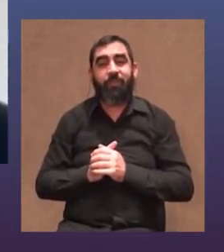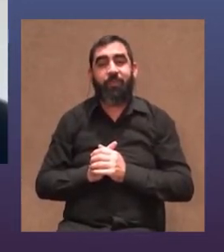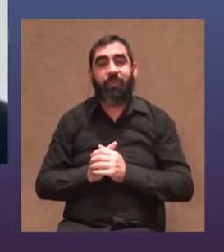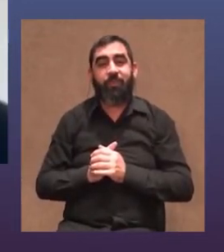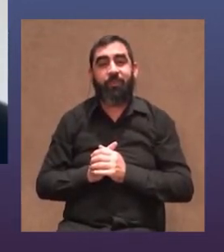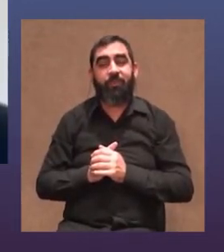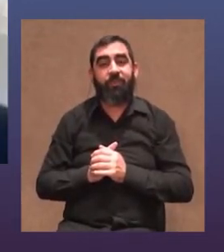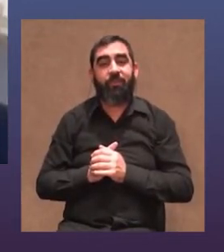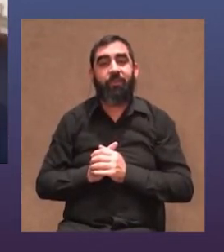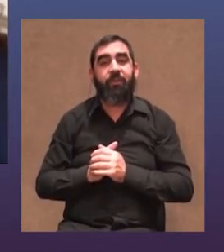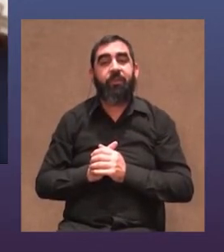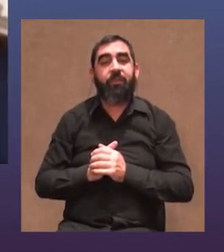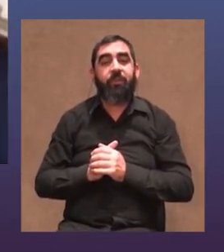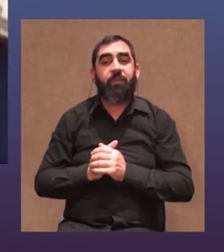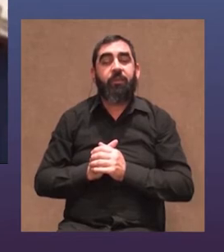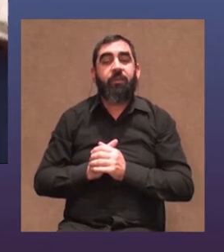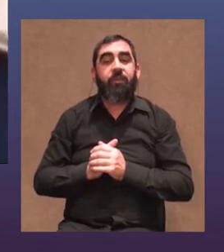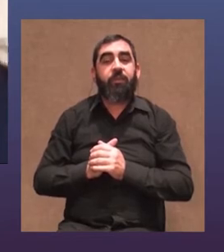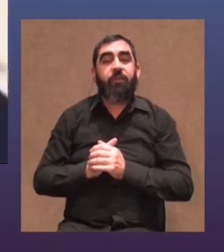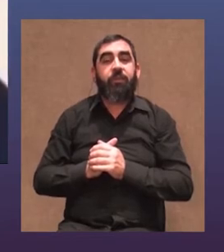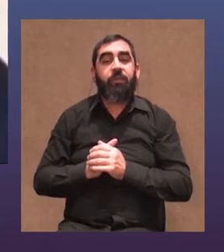Claudia.